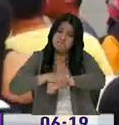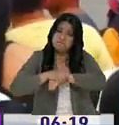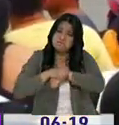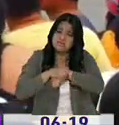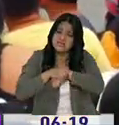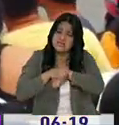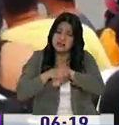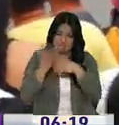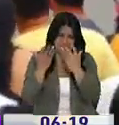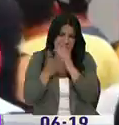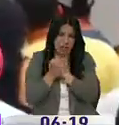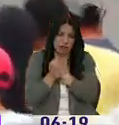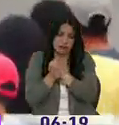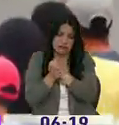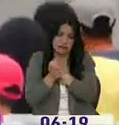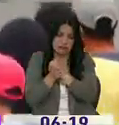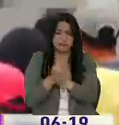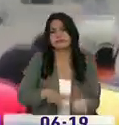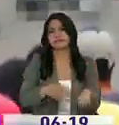Y se fue.